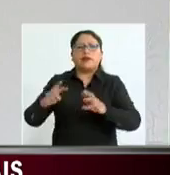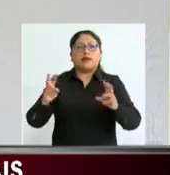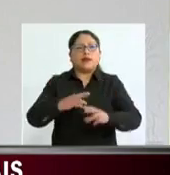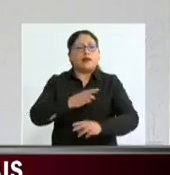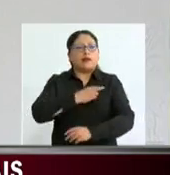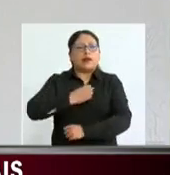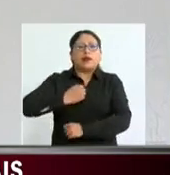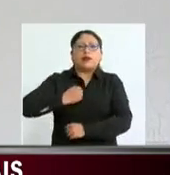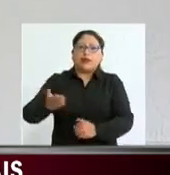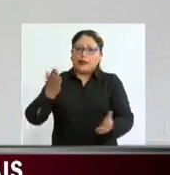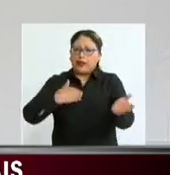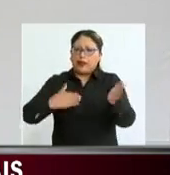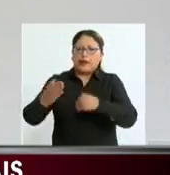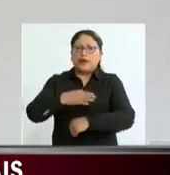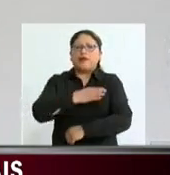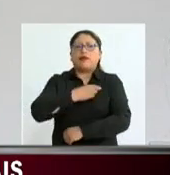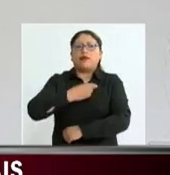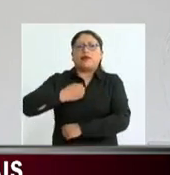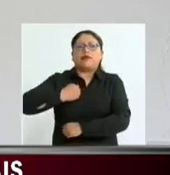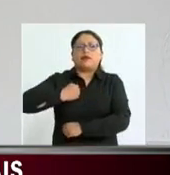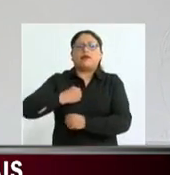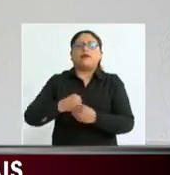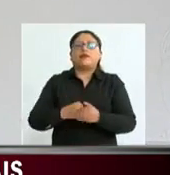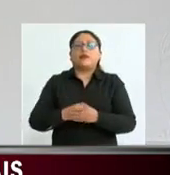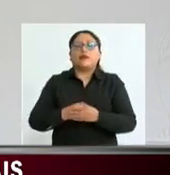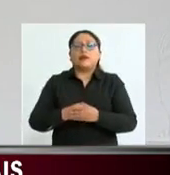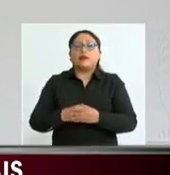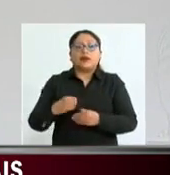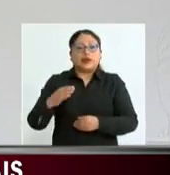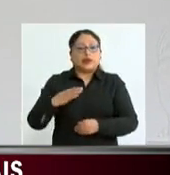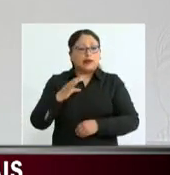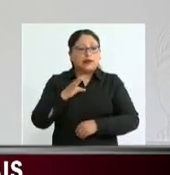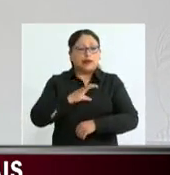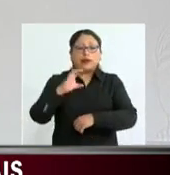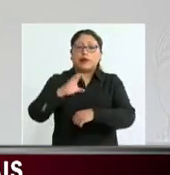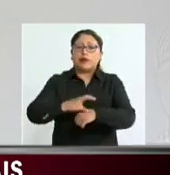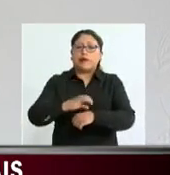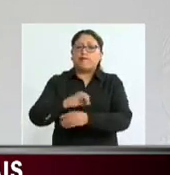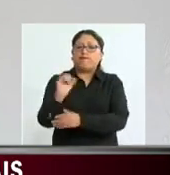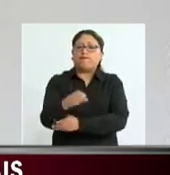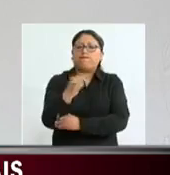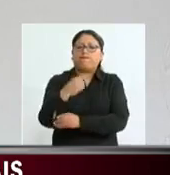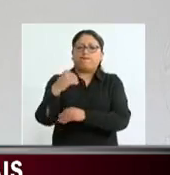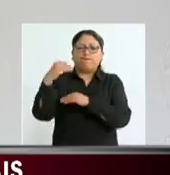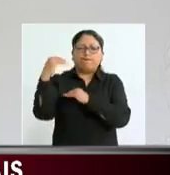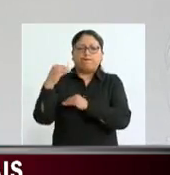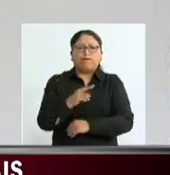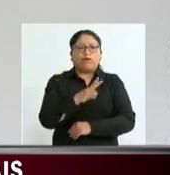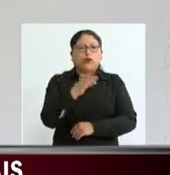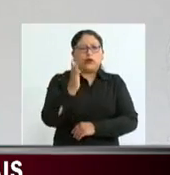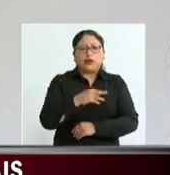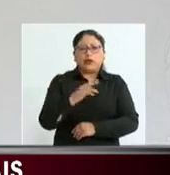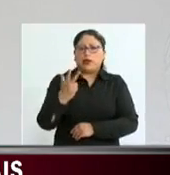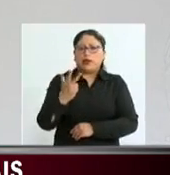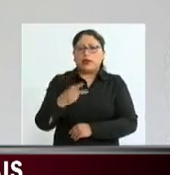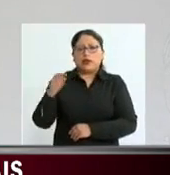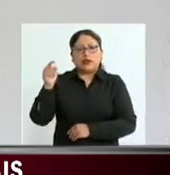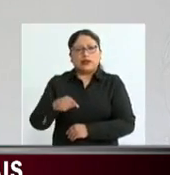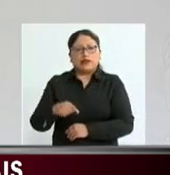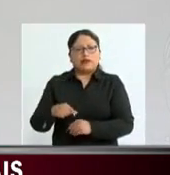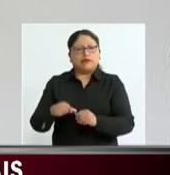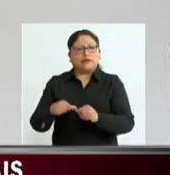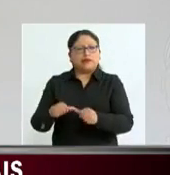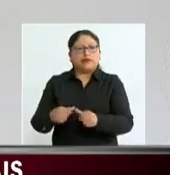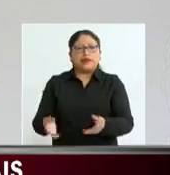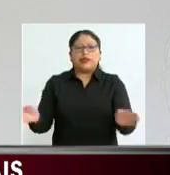protegerlo. Cívicos cruceños suman a demanda restituir los dos tercios y REC plantea cerrar